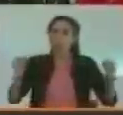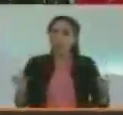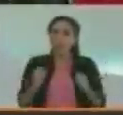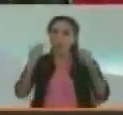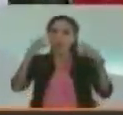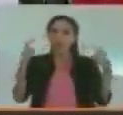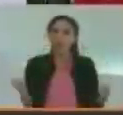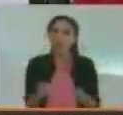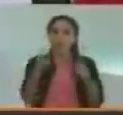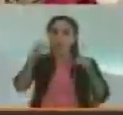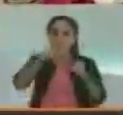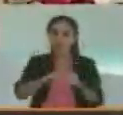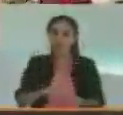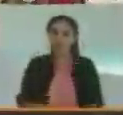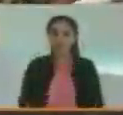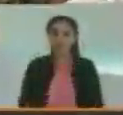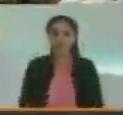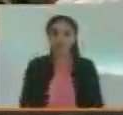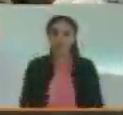20 de mayo!